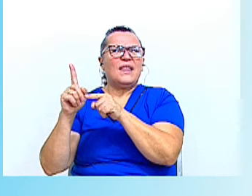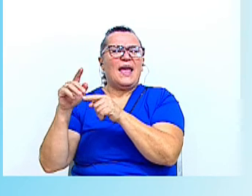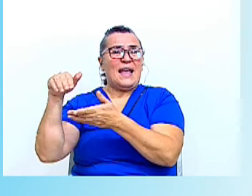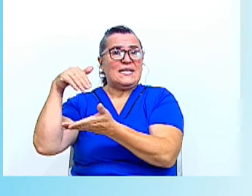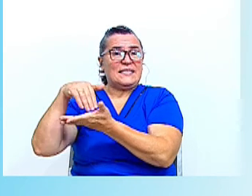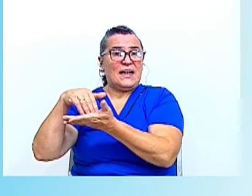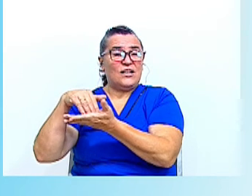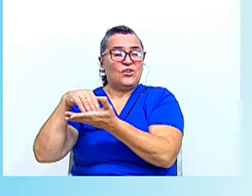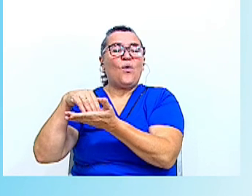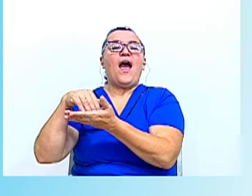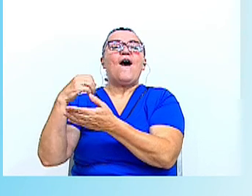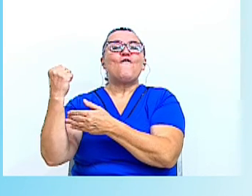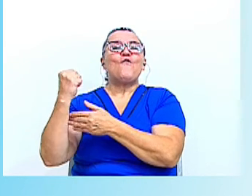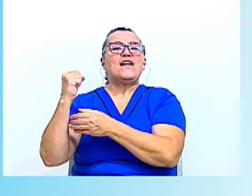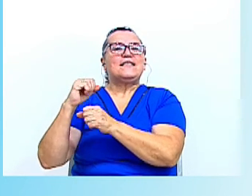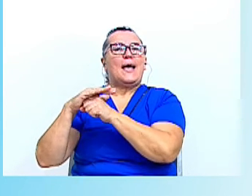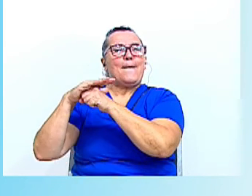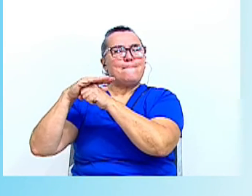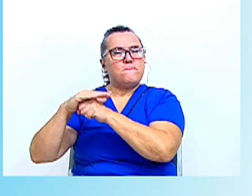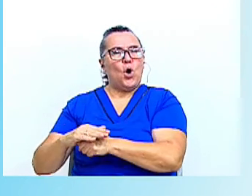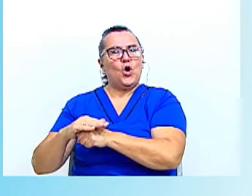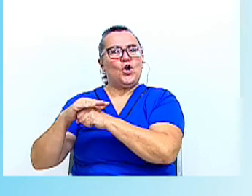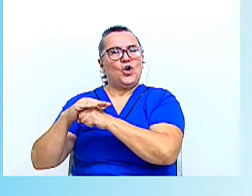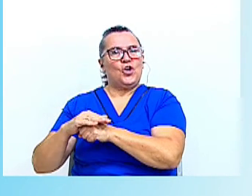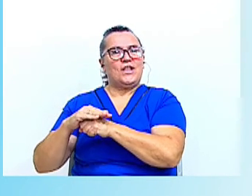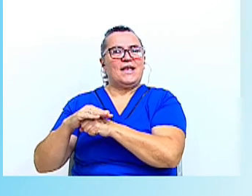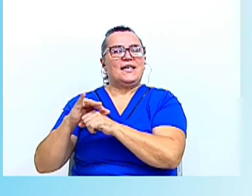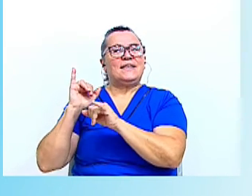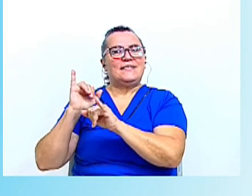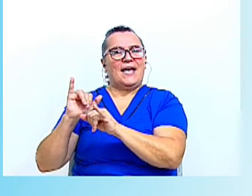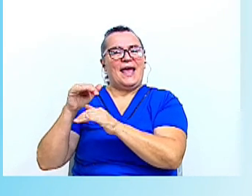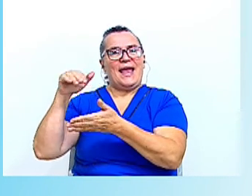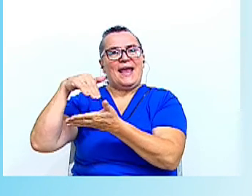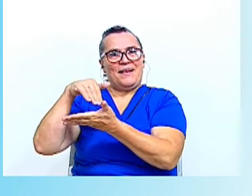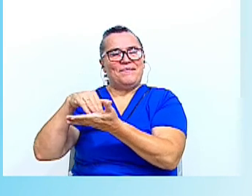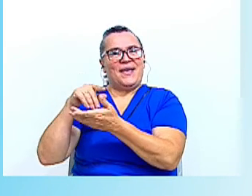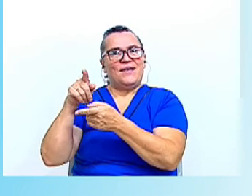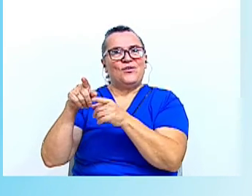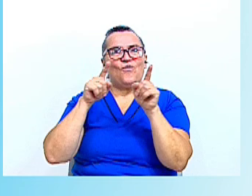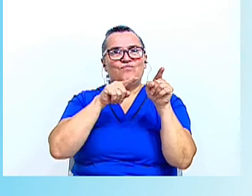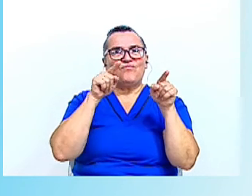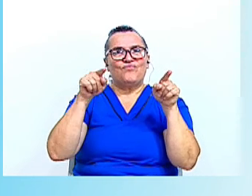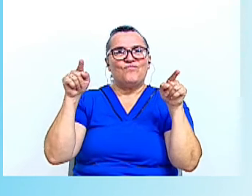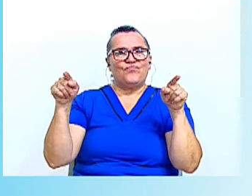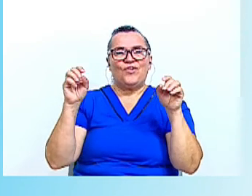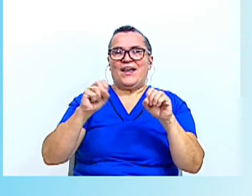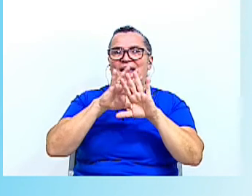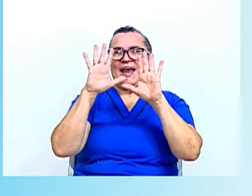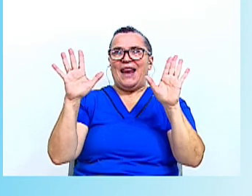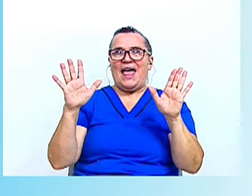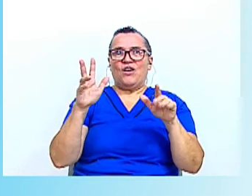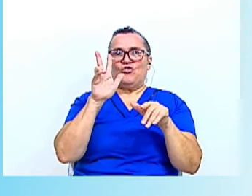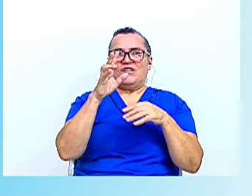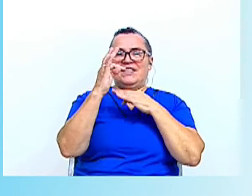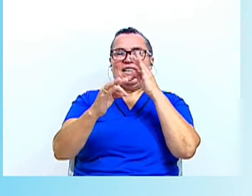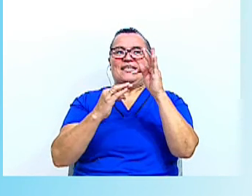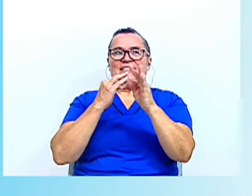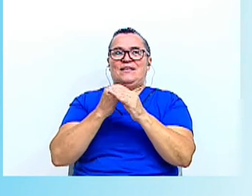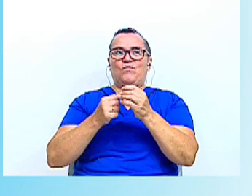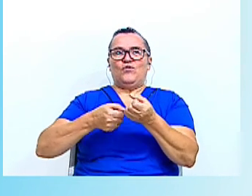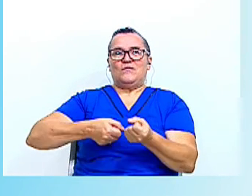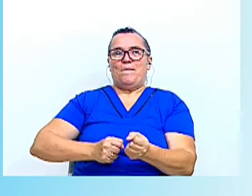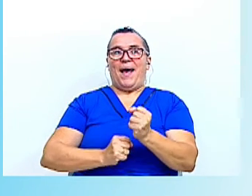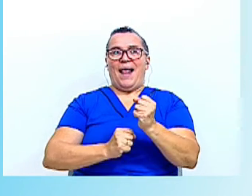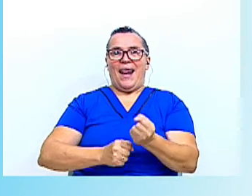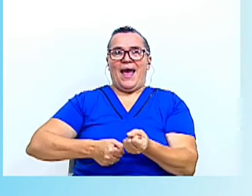la fuerza de potencia en el medio. Perfecto. tienen que quedar claros los 3 tipos de palancas